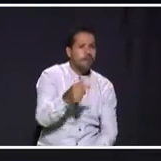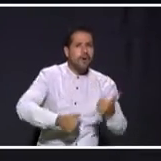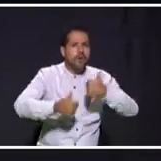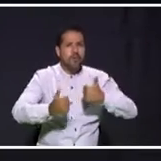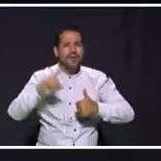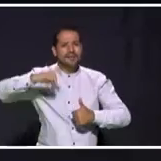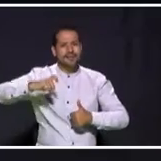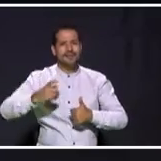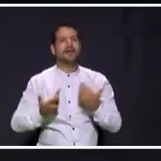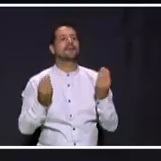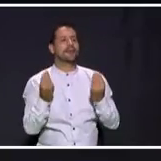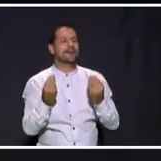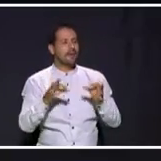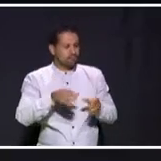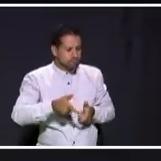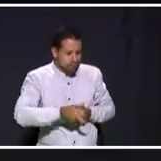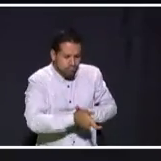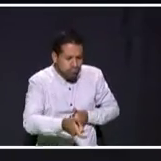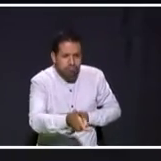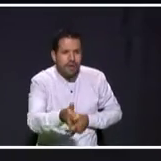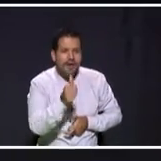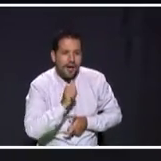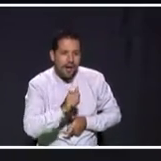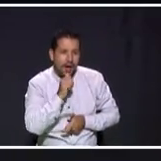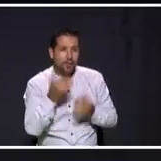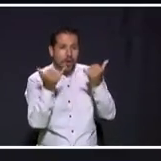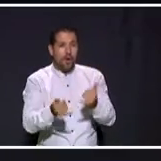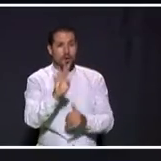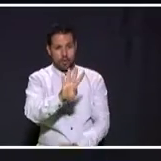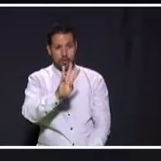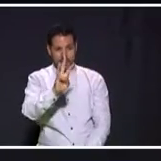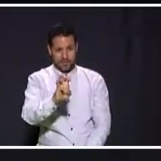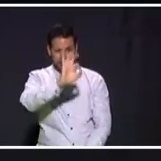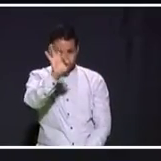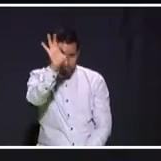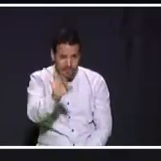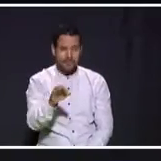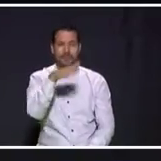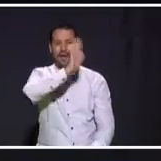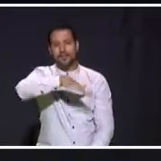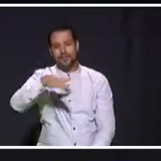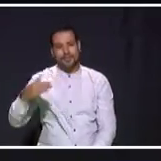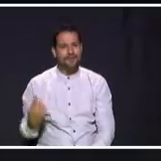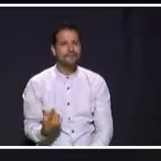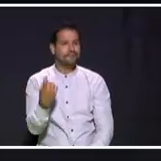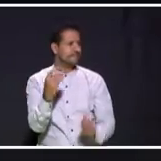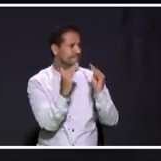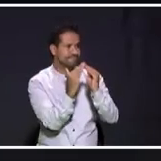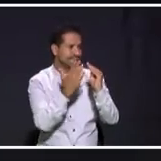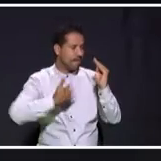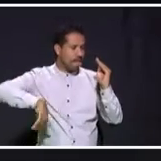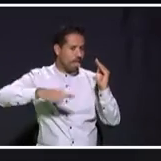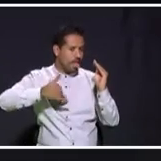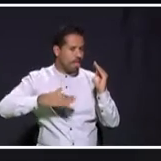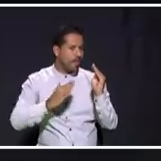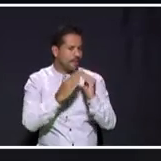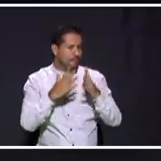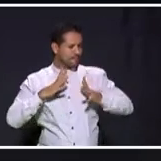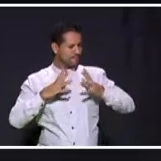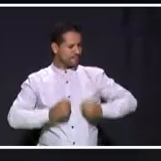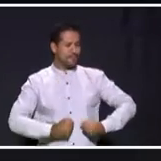que se conecte al agua potable hoy el 48% de los antioqueños no tienen vivienda propia hay que pensar en ellos